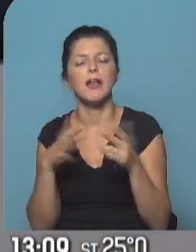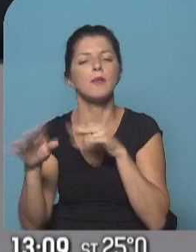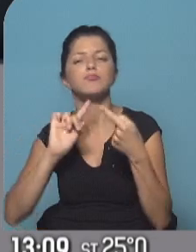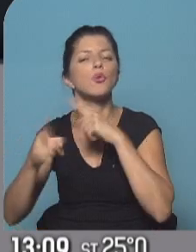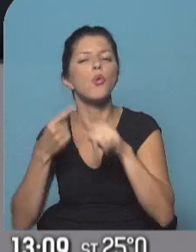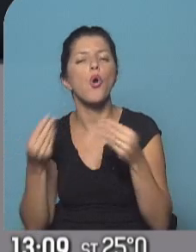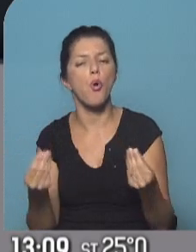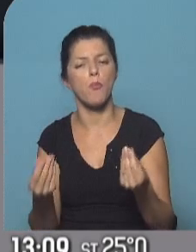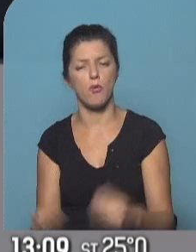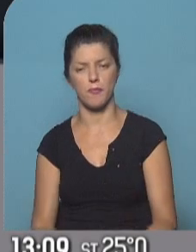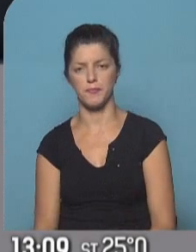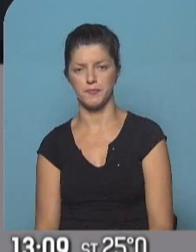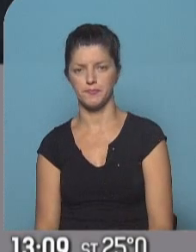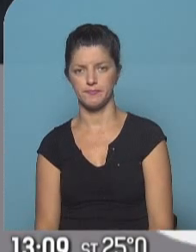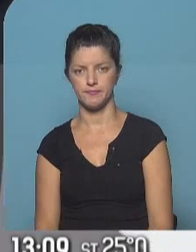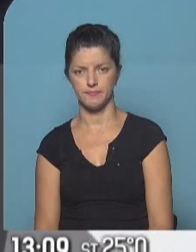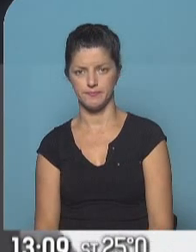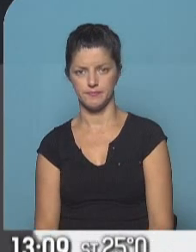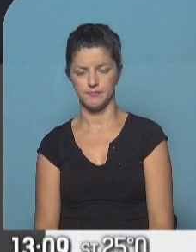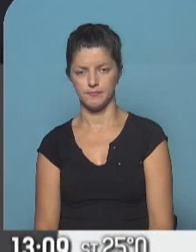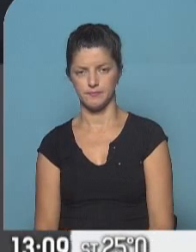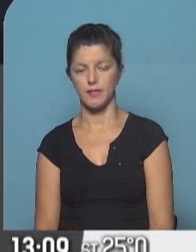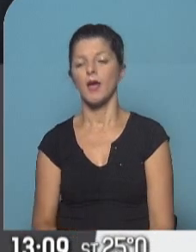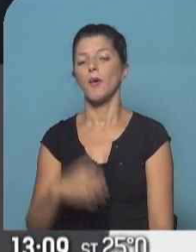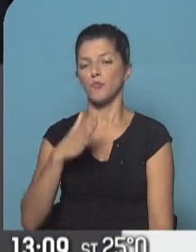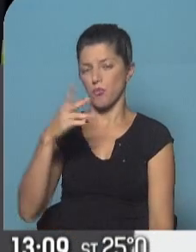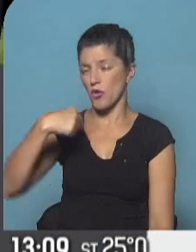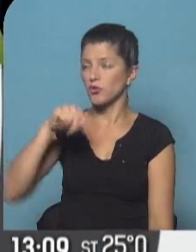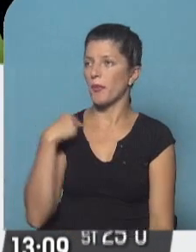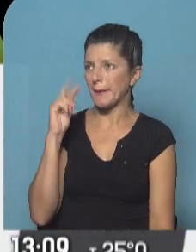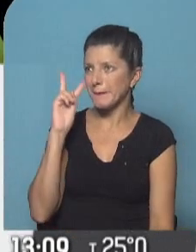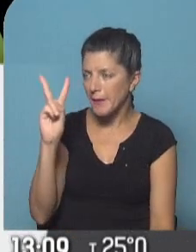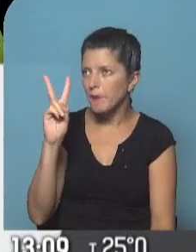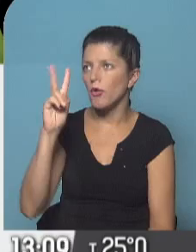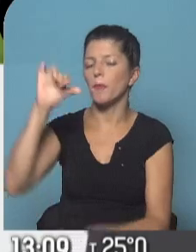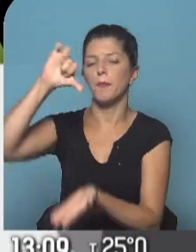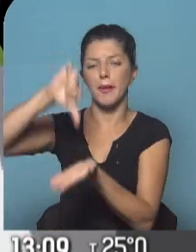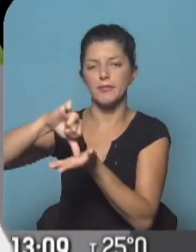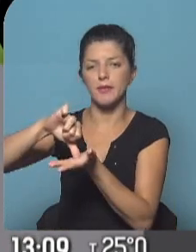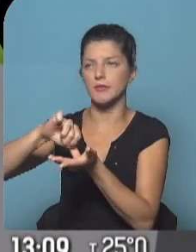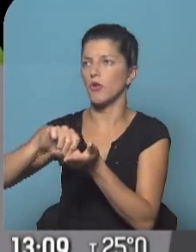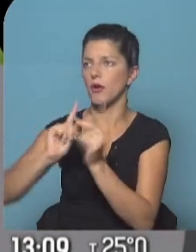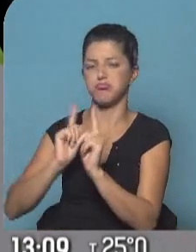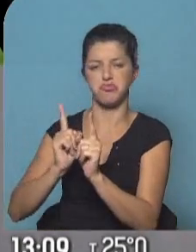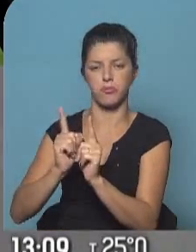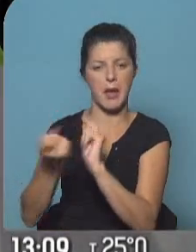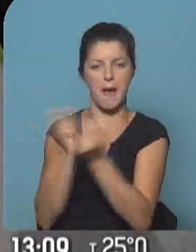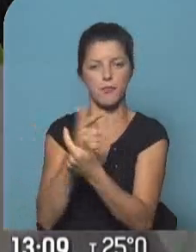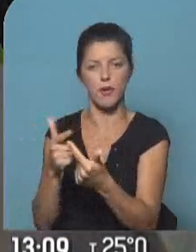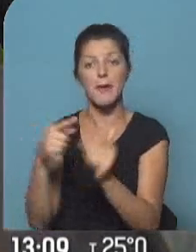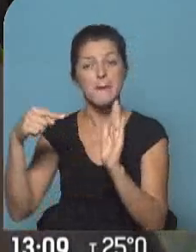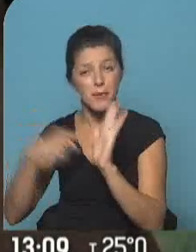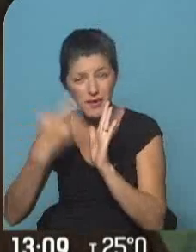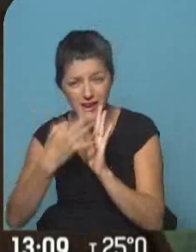relación, ¿no? Yo creo que Irán, a pesar de que nosotros lo veamos como una roca dura que es imposible que se mueva, Irán está en